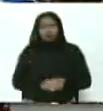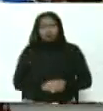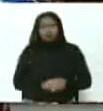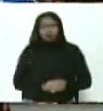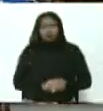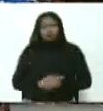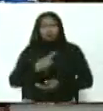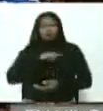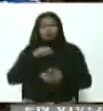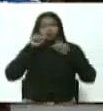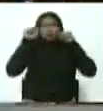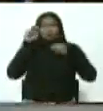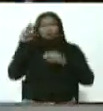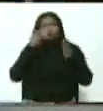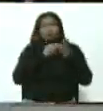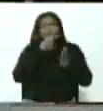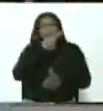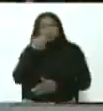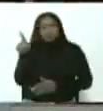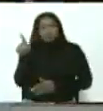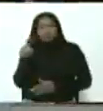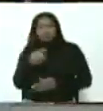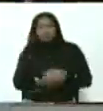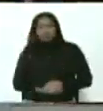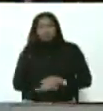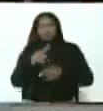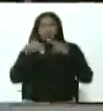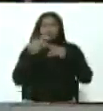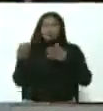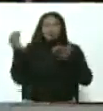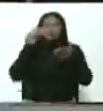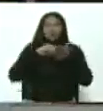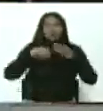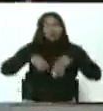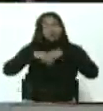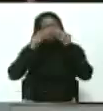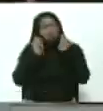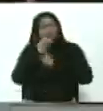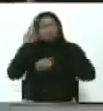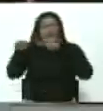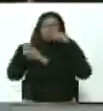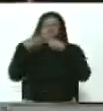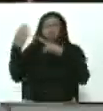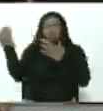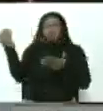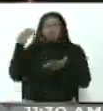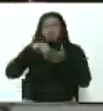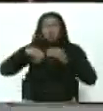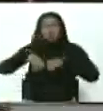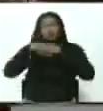el 2021 y no volverán al estado Anzoátegui más nunca.